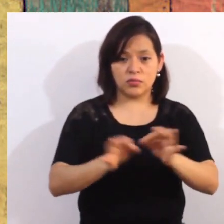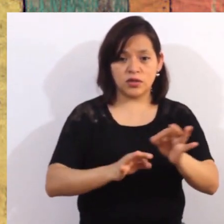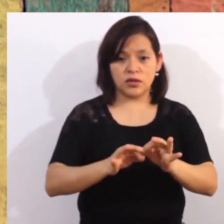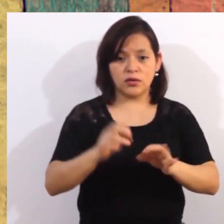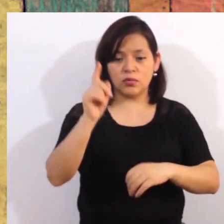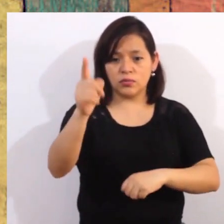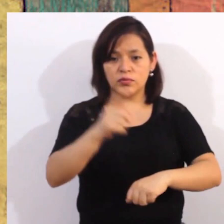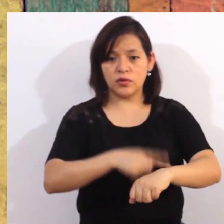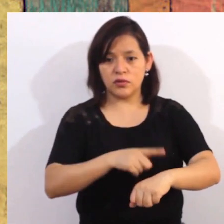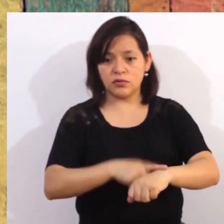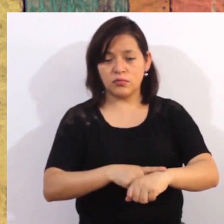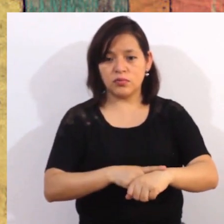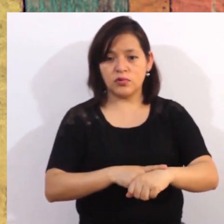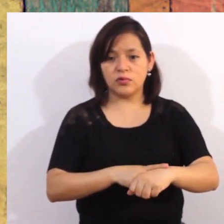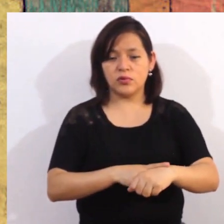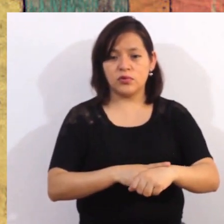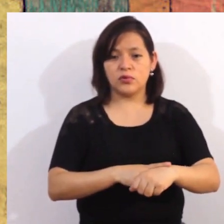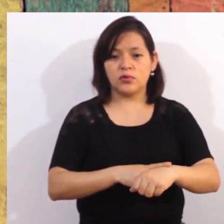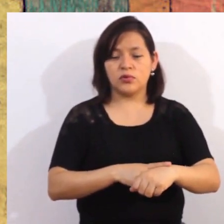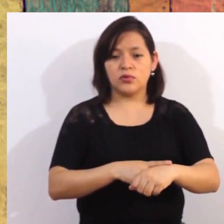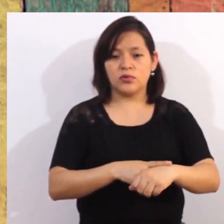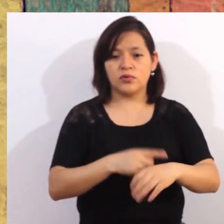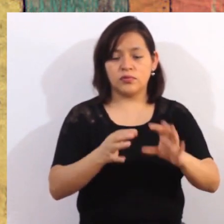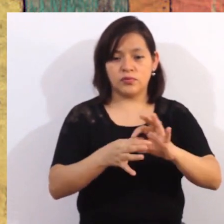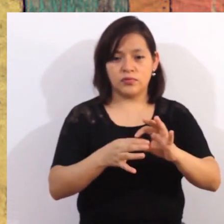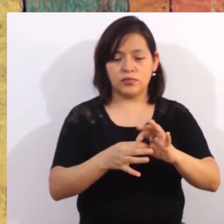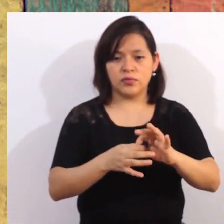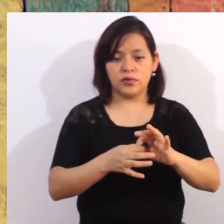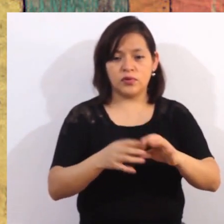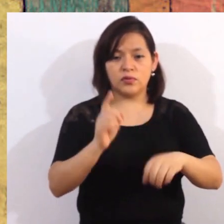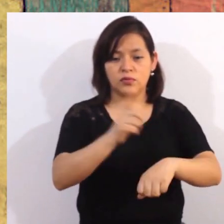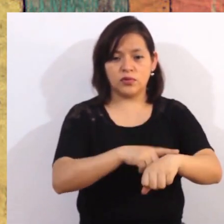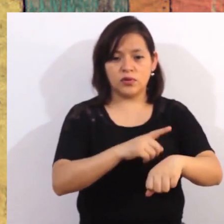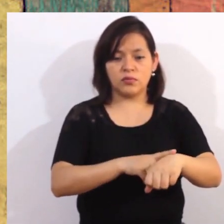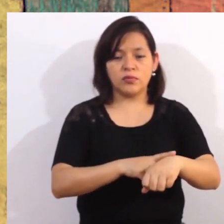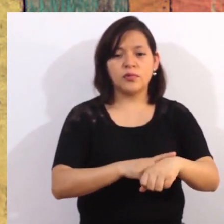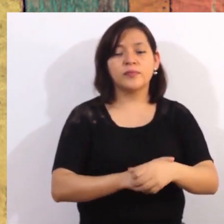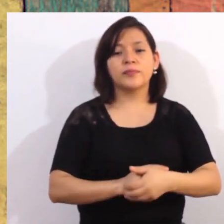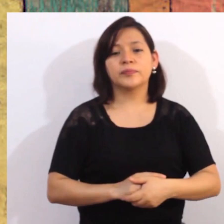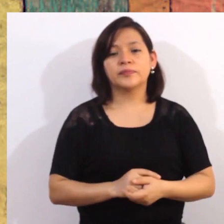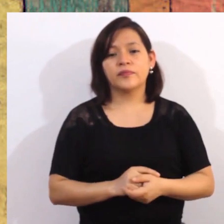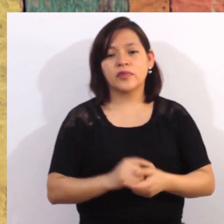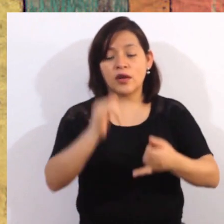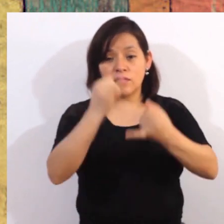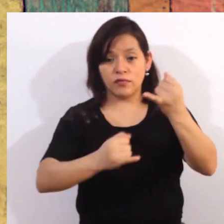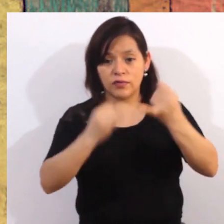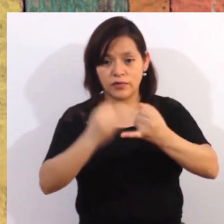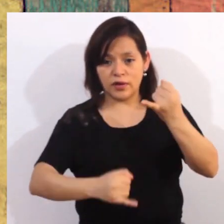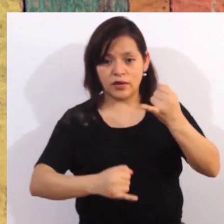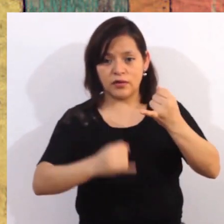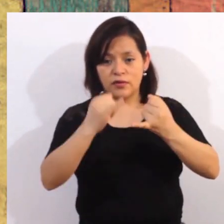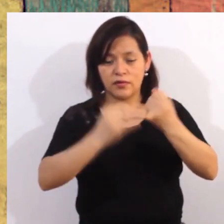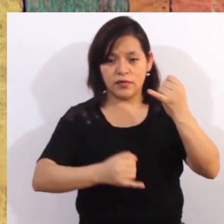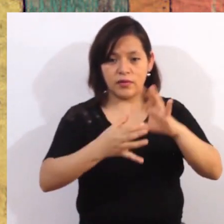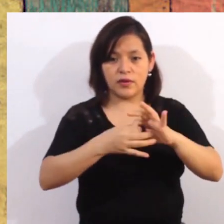hablar de un período, el período llamado intertestamentario, el período entre el final